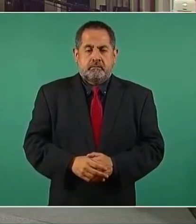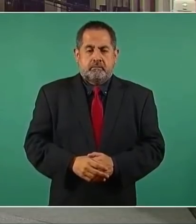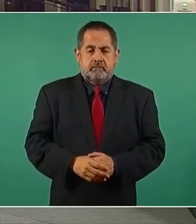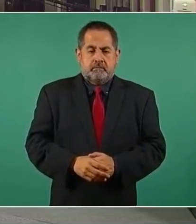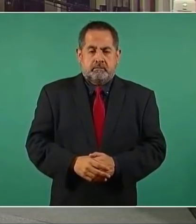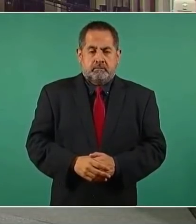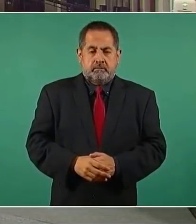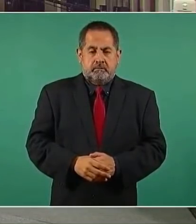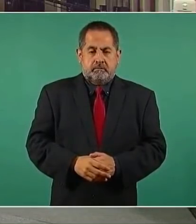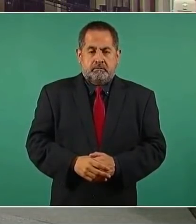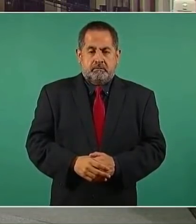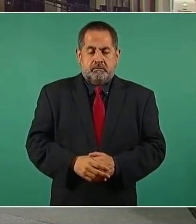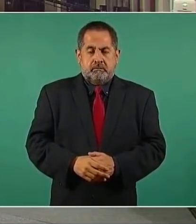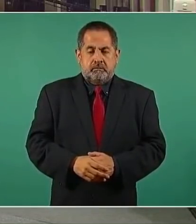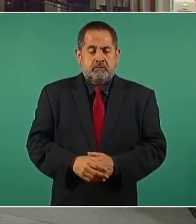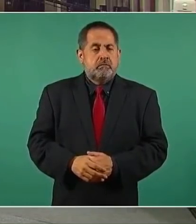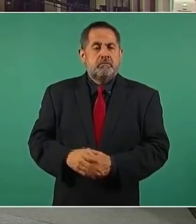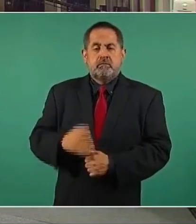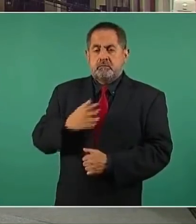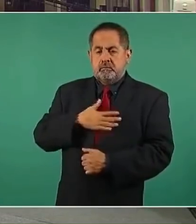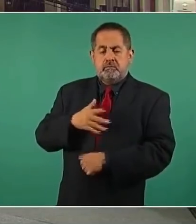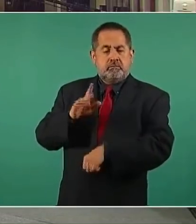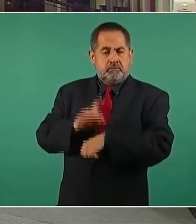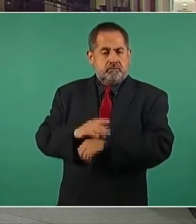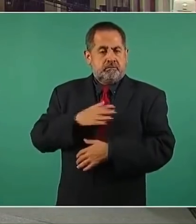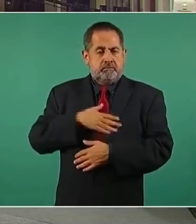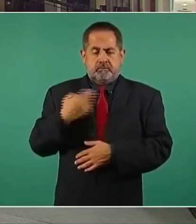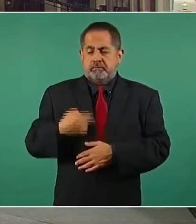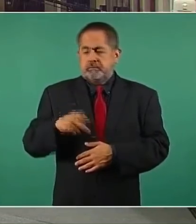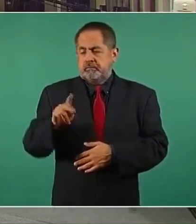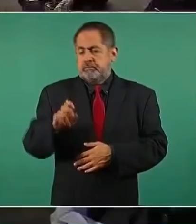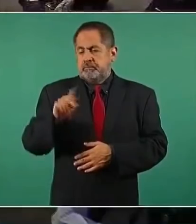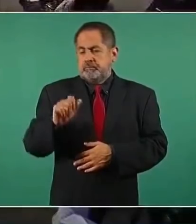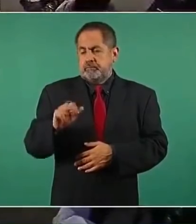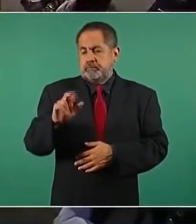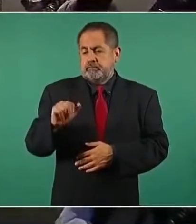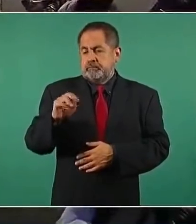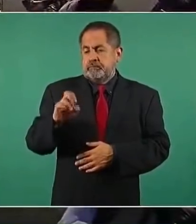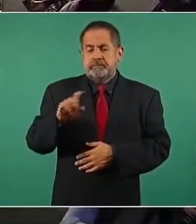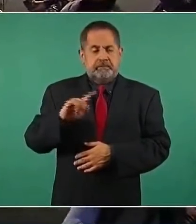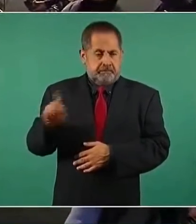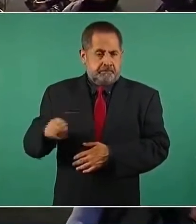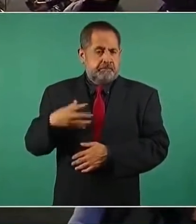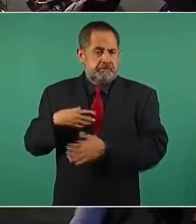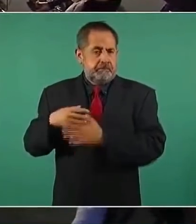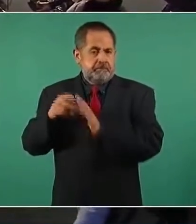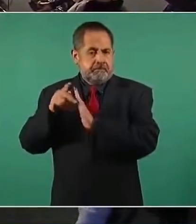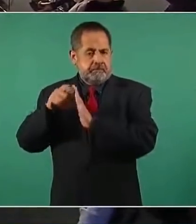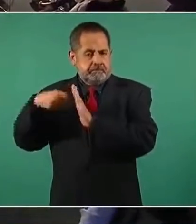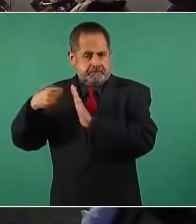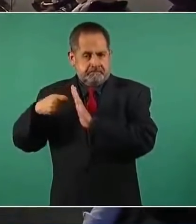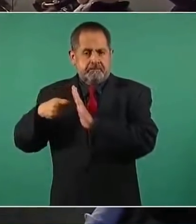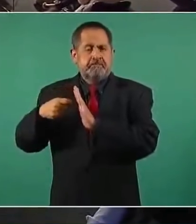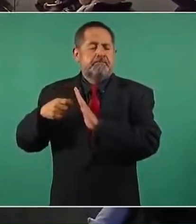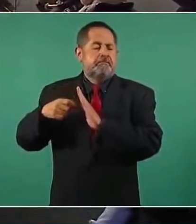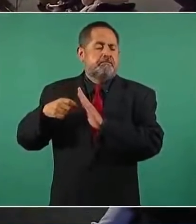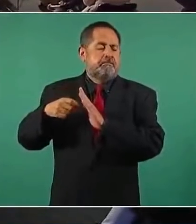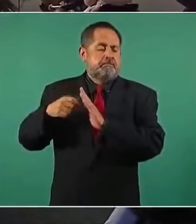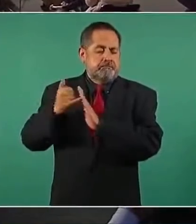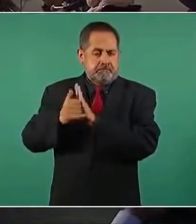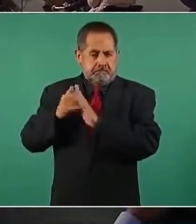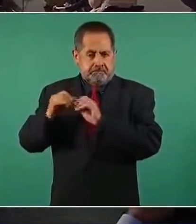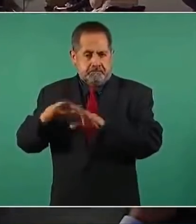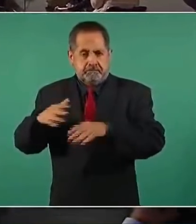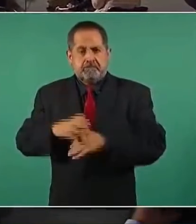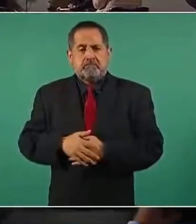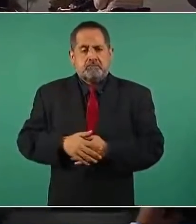Hola, muy buenos días, señor presidente. Soy Pepe Ramírez del canal El Charro en Vivo, un canal en medios digitales. Presidente,